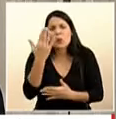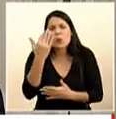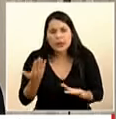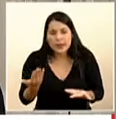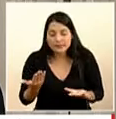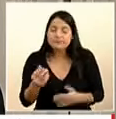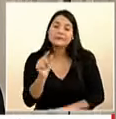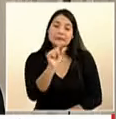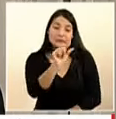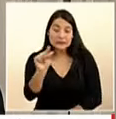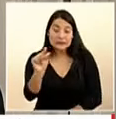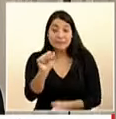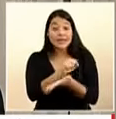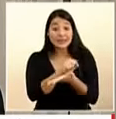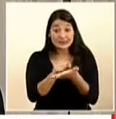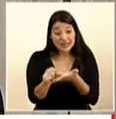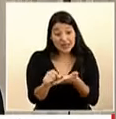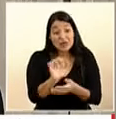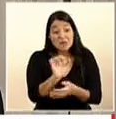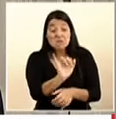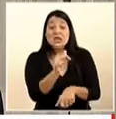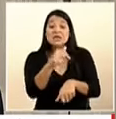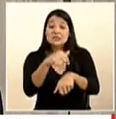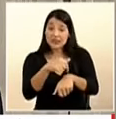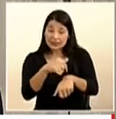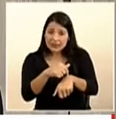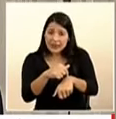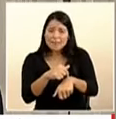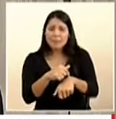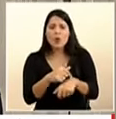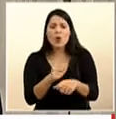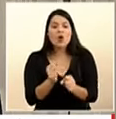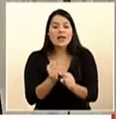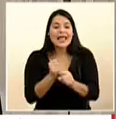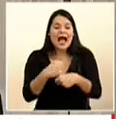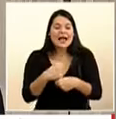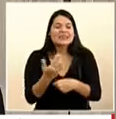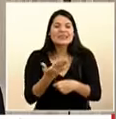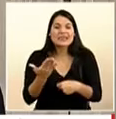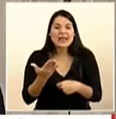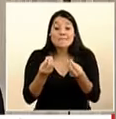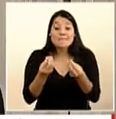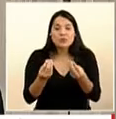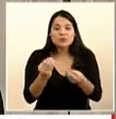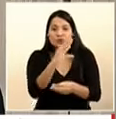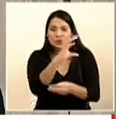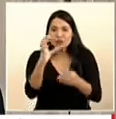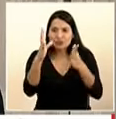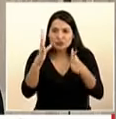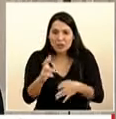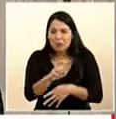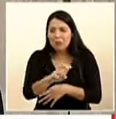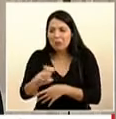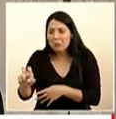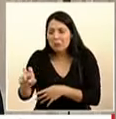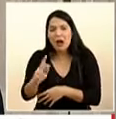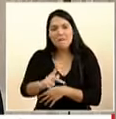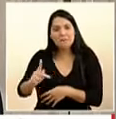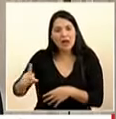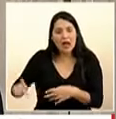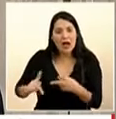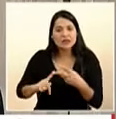tradicionalmente un tiempo donde hay muchos traslados de costarricenses tanto a playas a montañas al